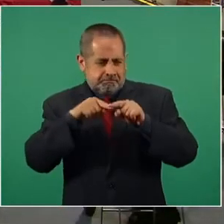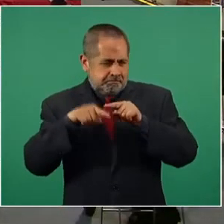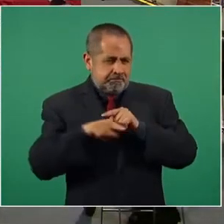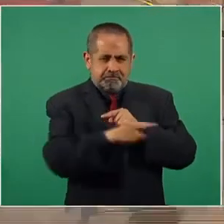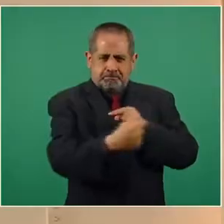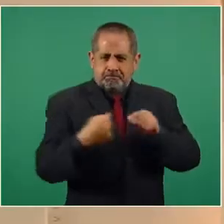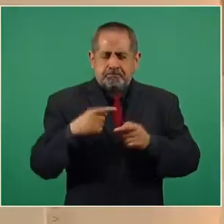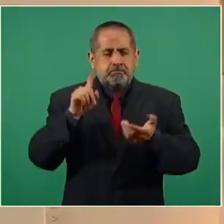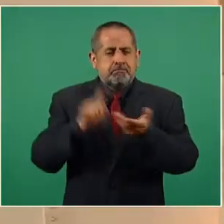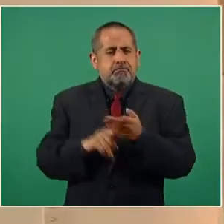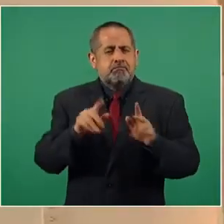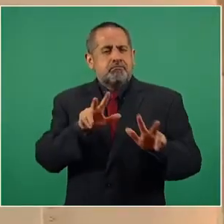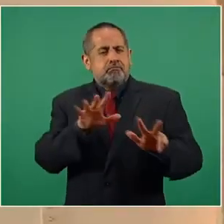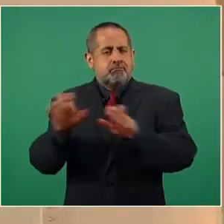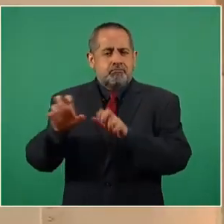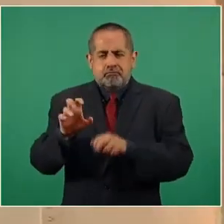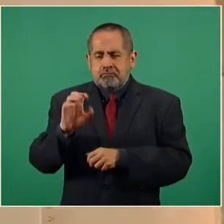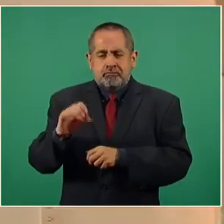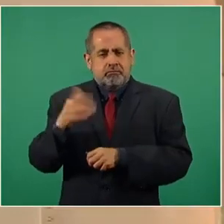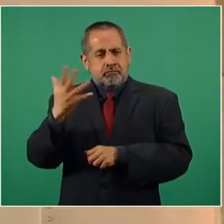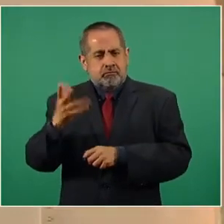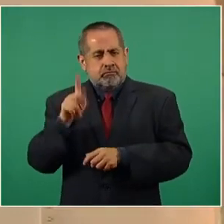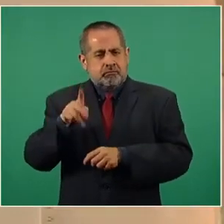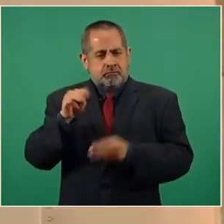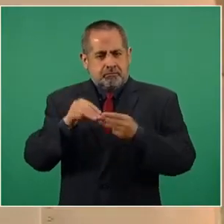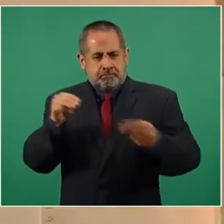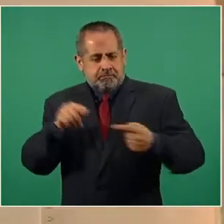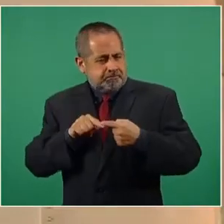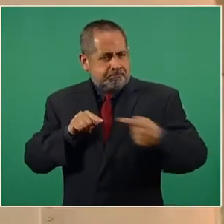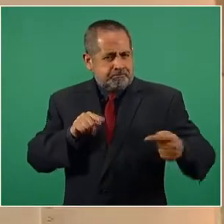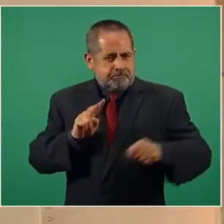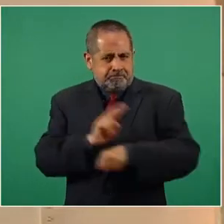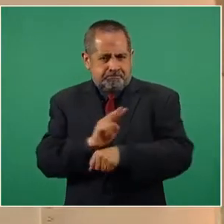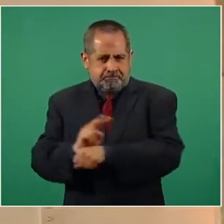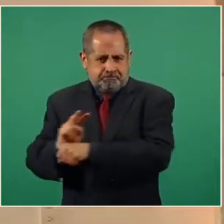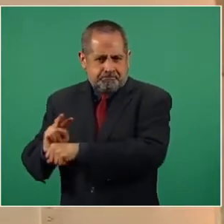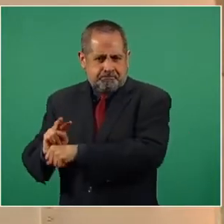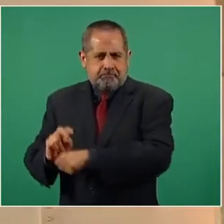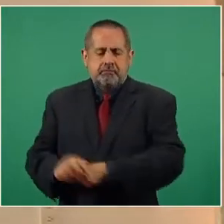de 1,805 kilómetros. La que sigue, por favor.